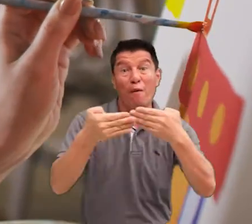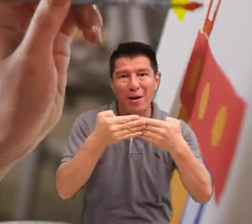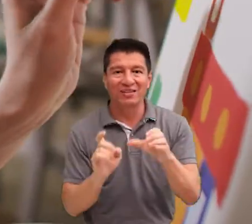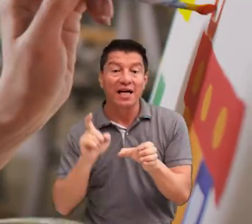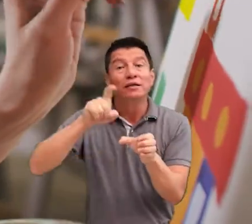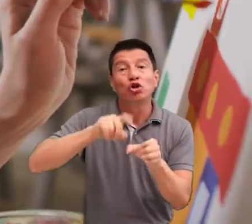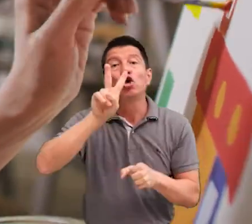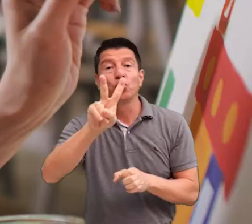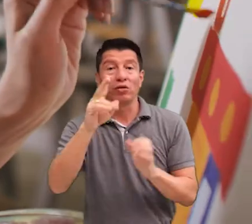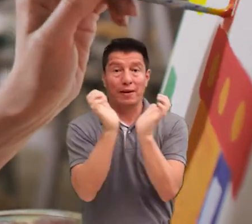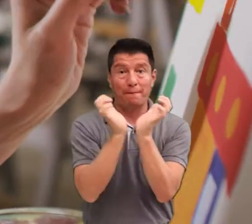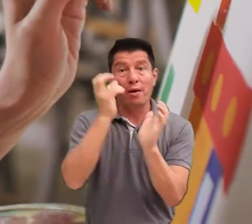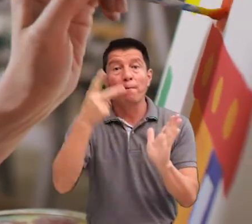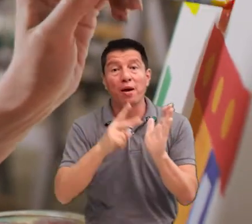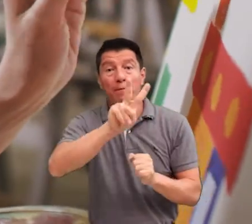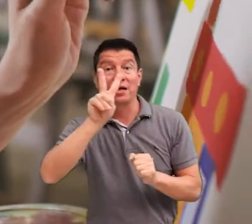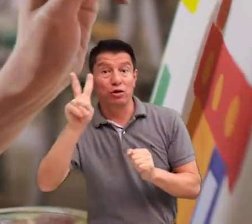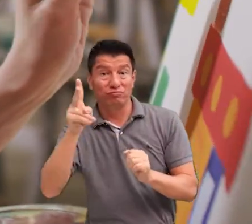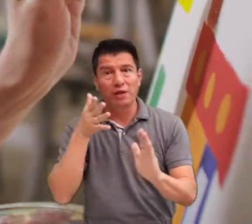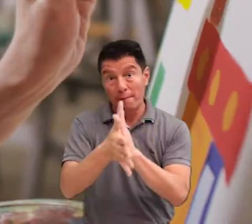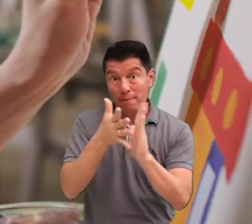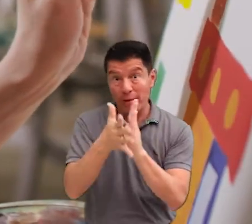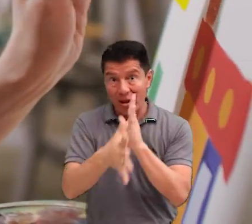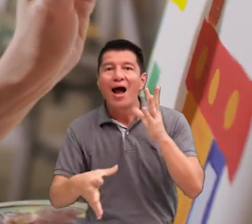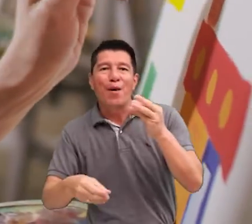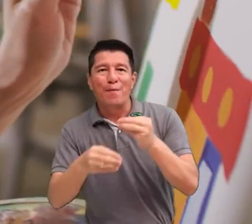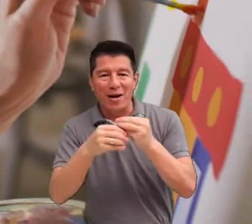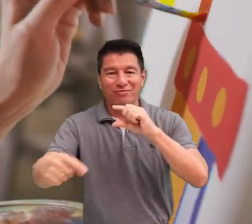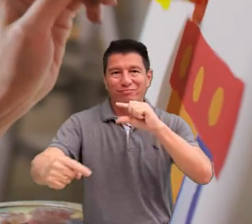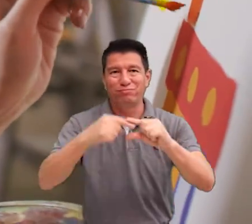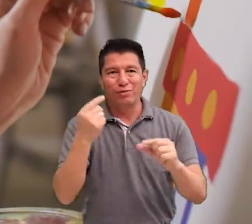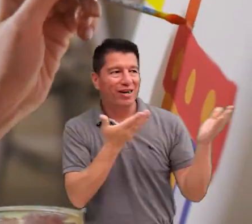de 2022. Para mayor información, escríbenos al correo